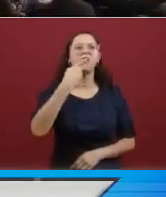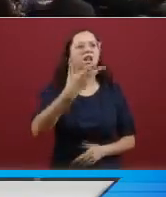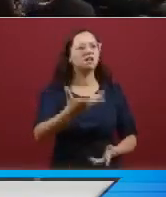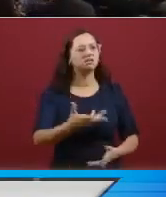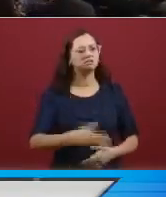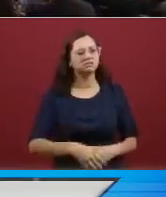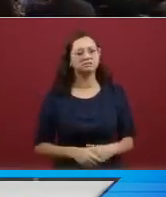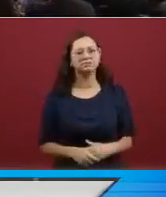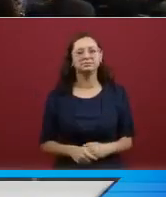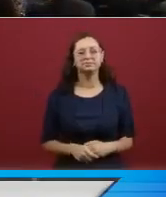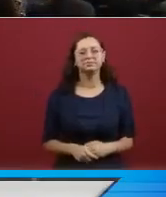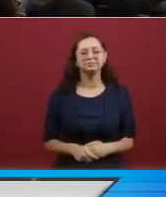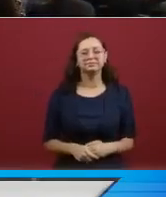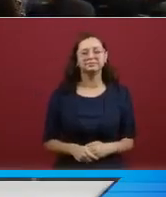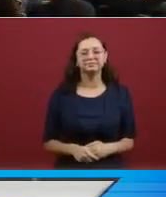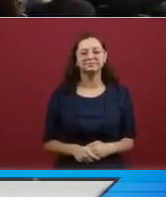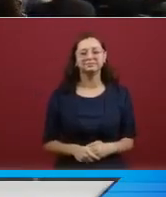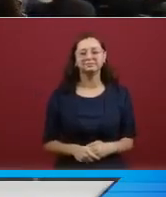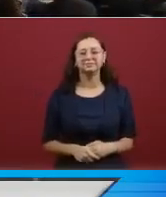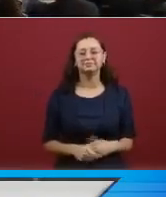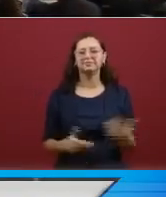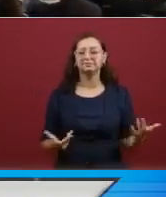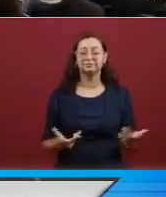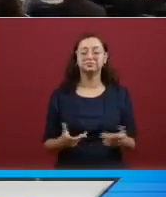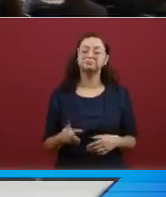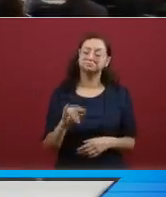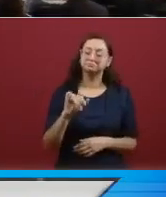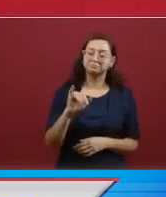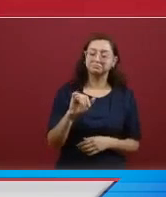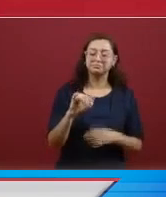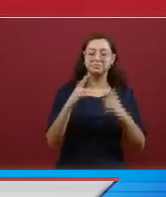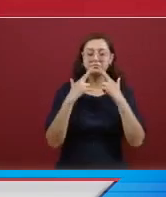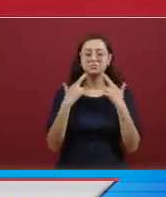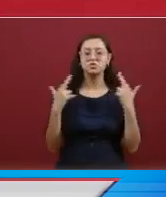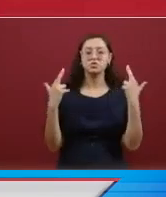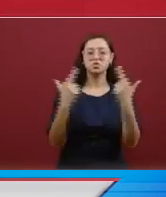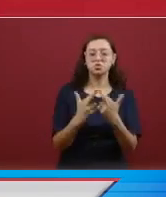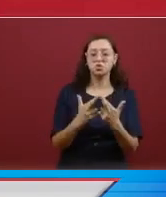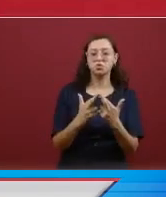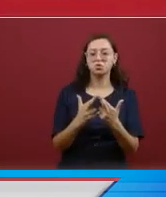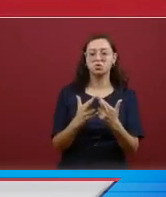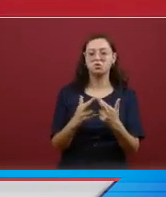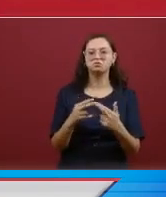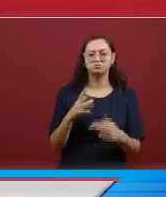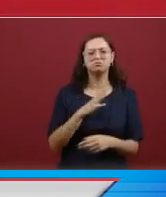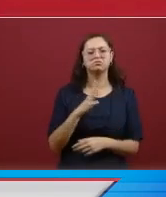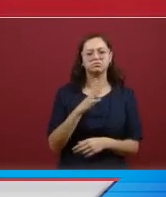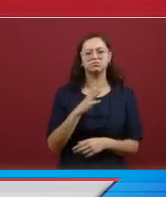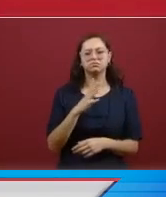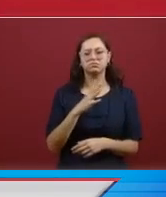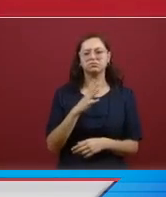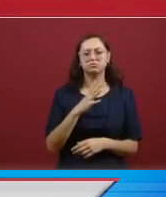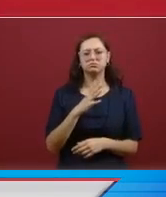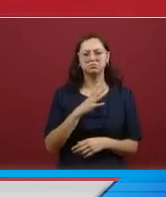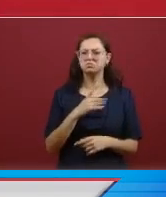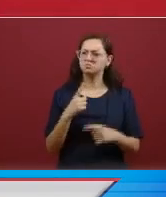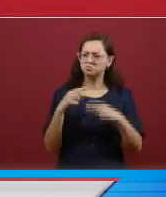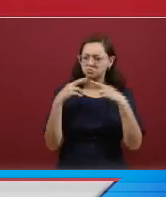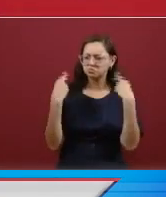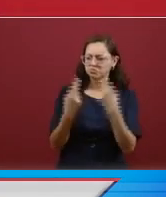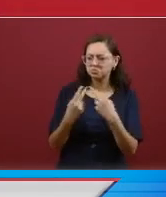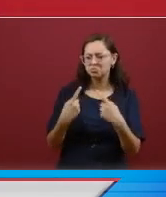Reunión con Estados Unidos. Hubo esta reunión en muy buenos